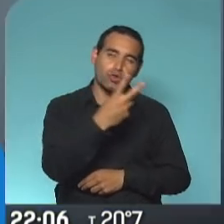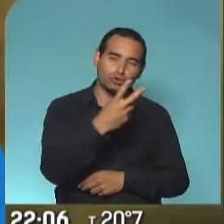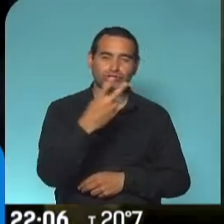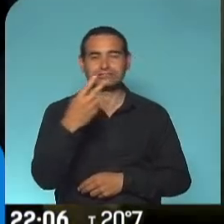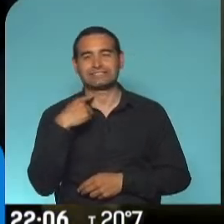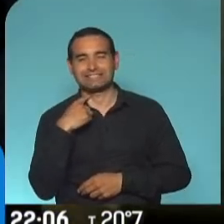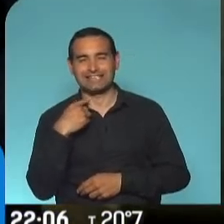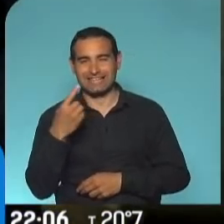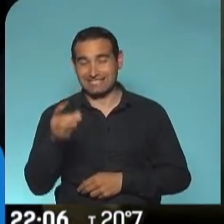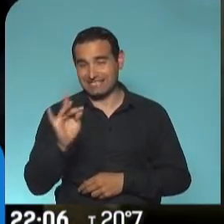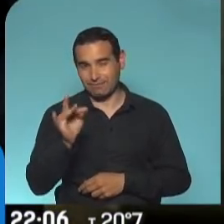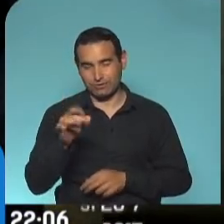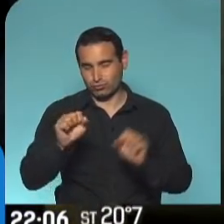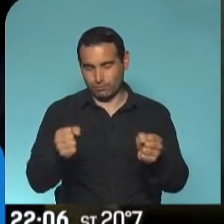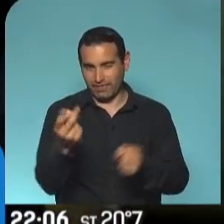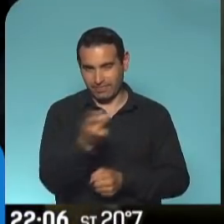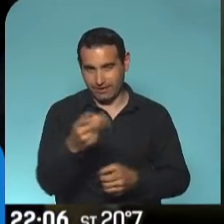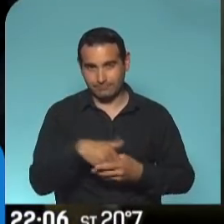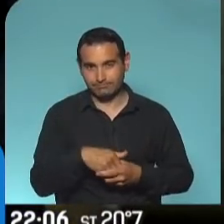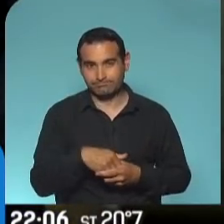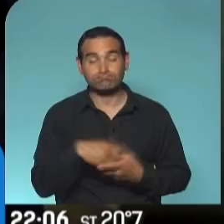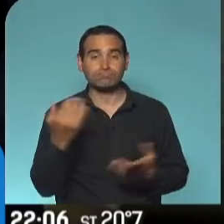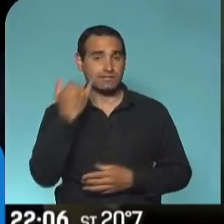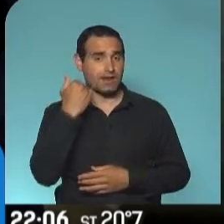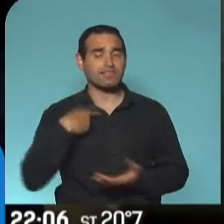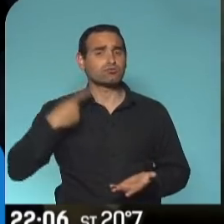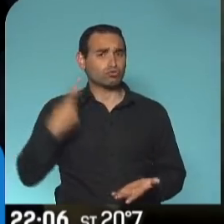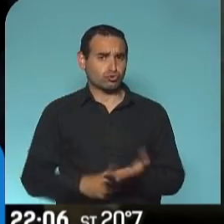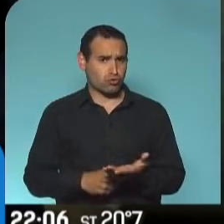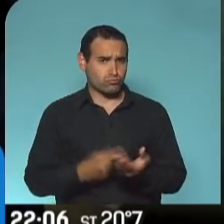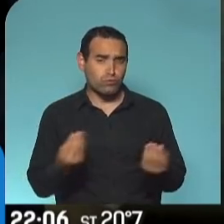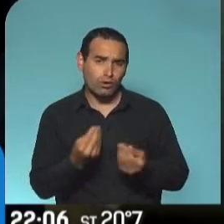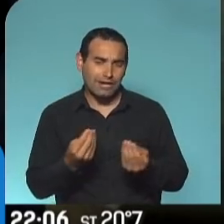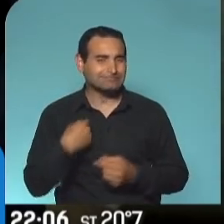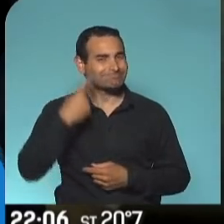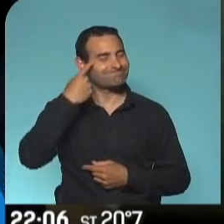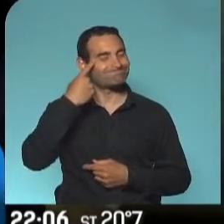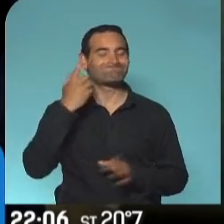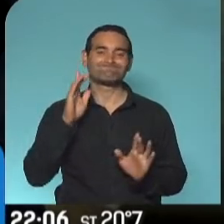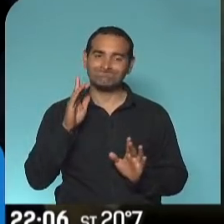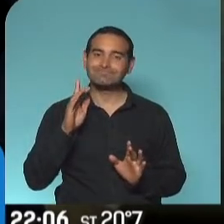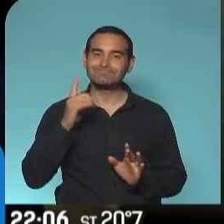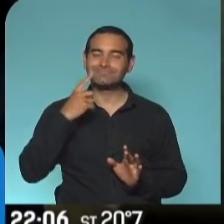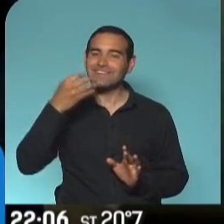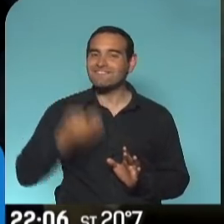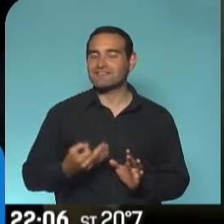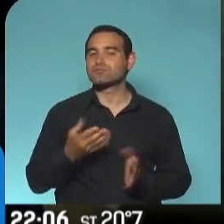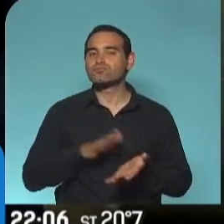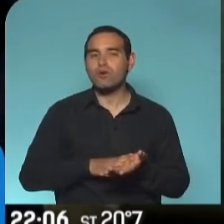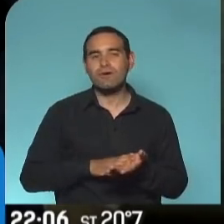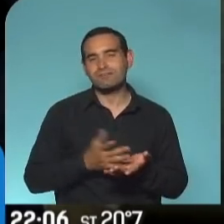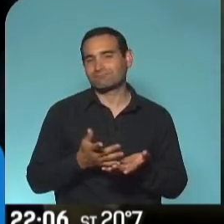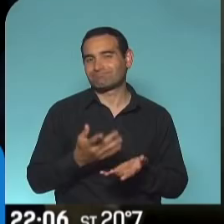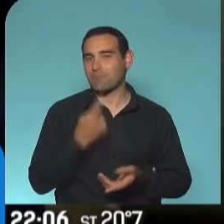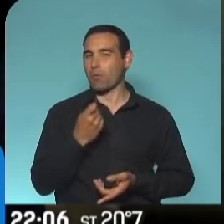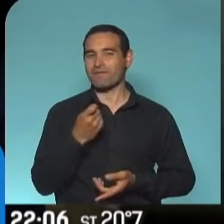diciembre. Hemos basado nuestra decisión en un sabio principio de sentido